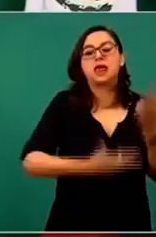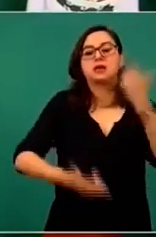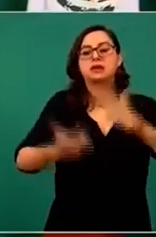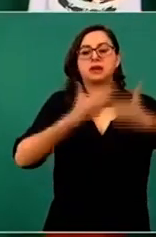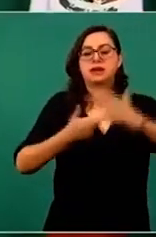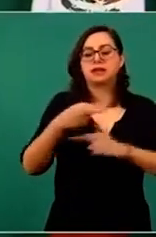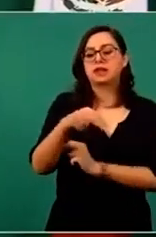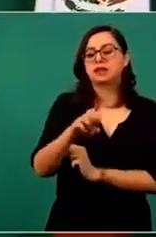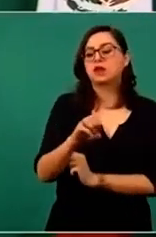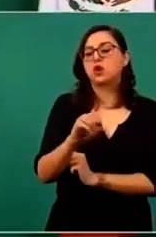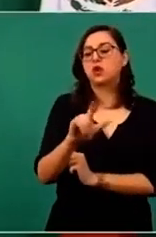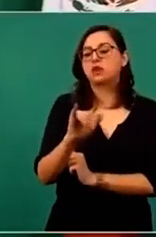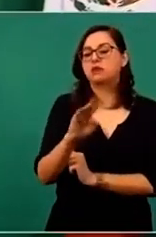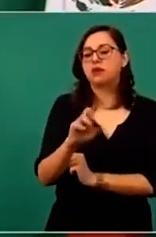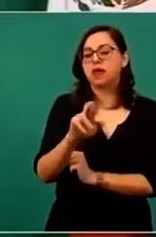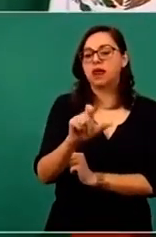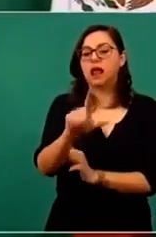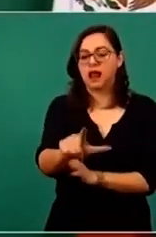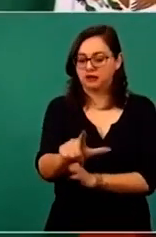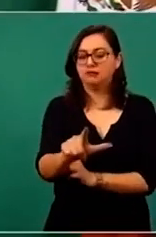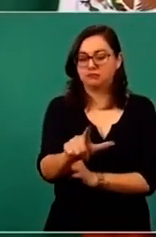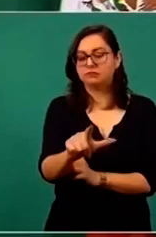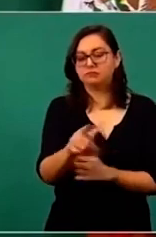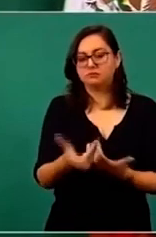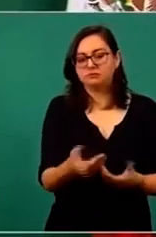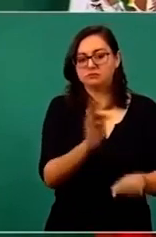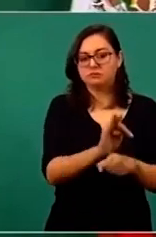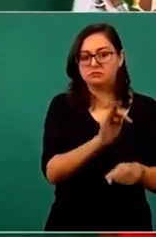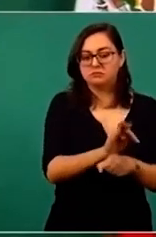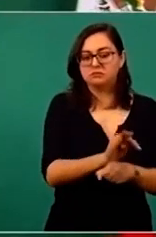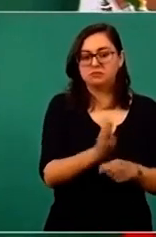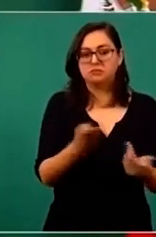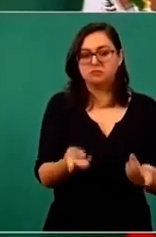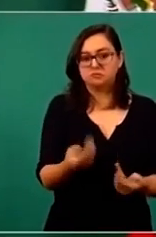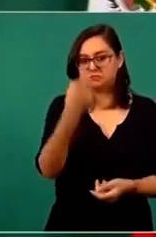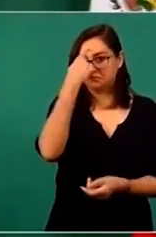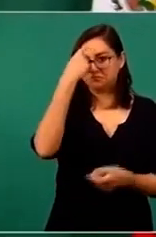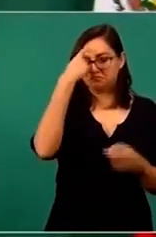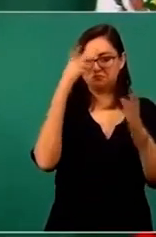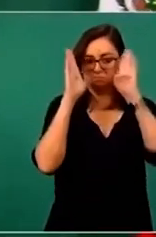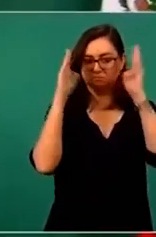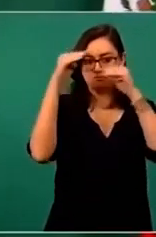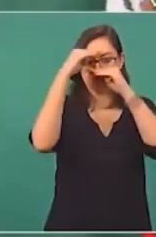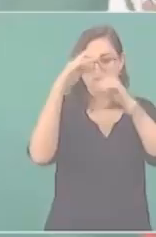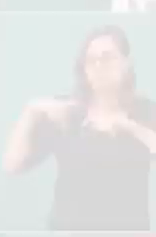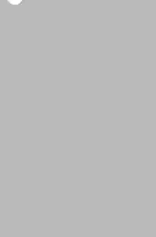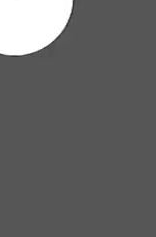o neoporfirista y el pensamiento conservador.